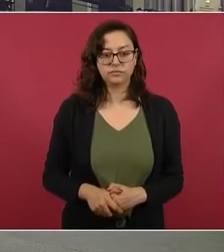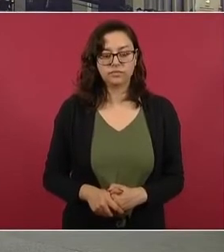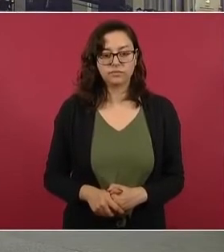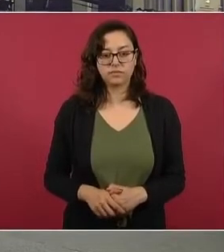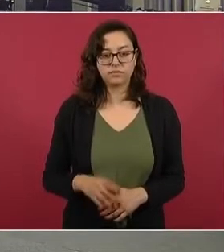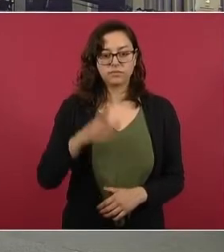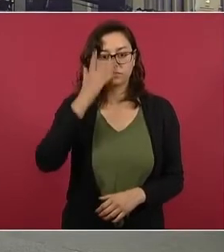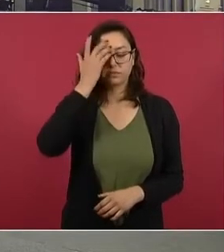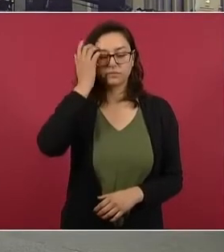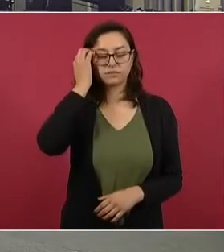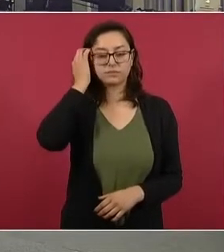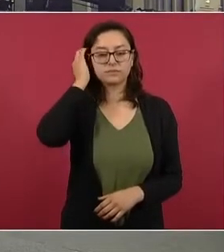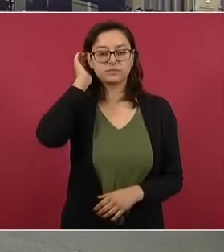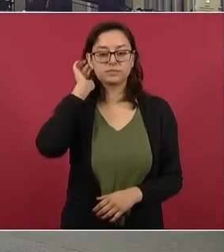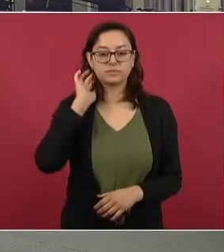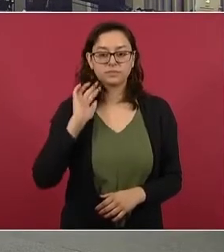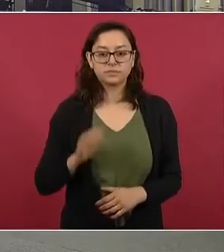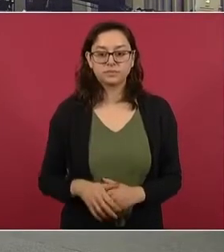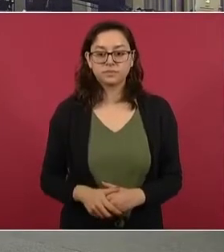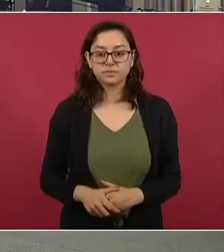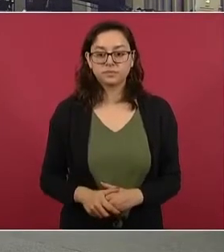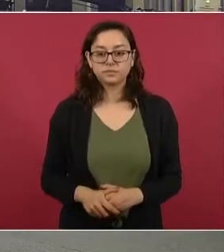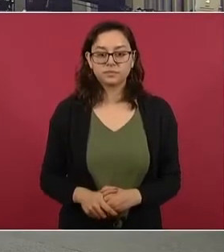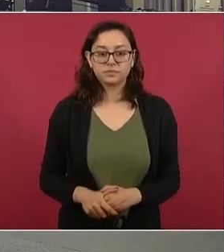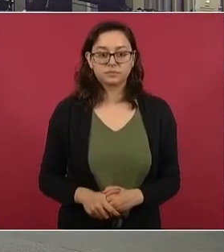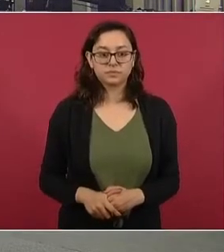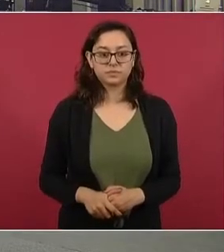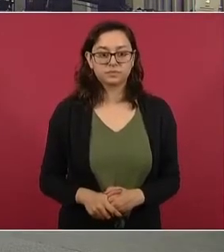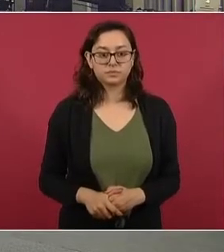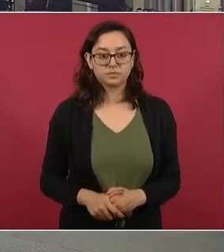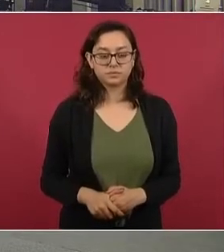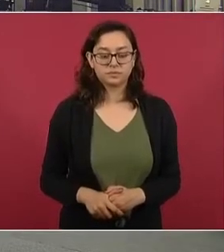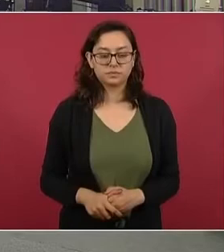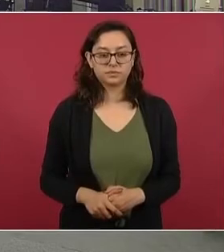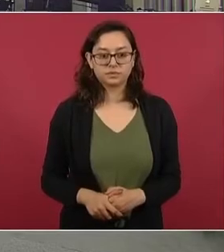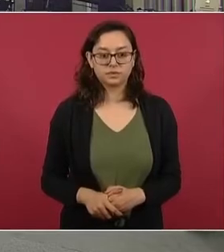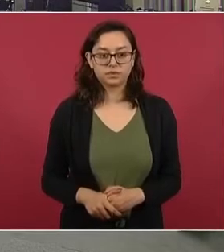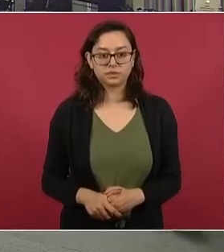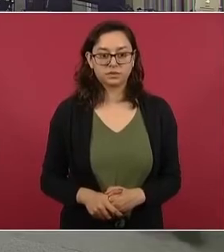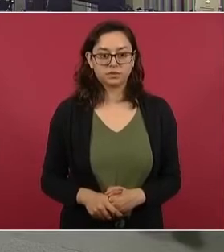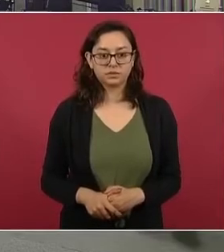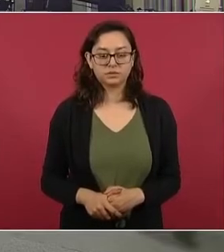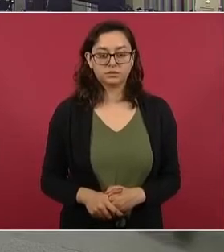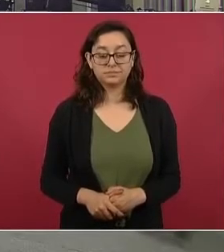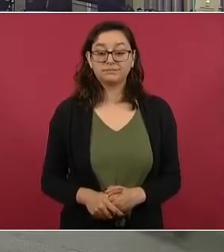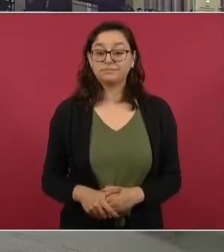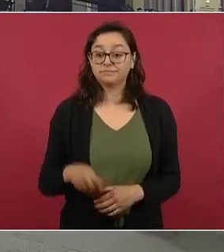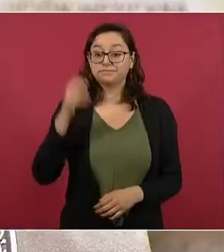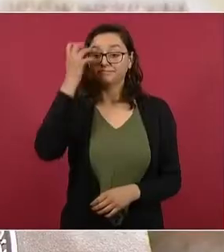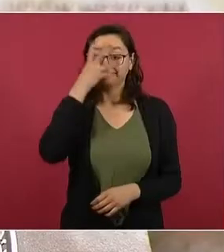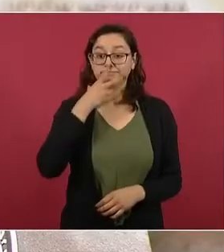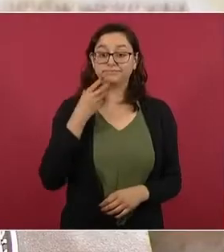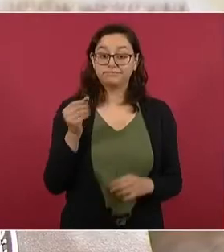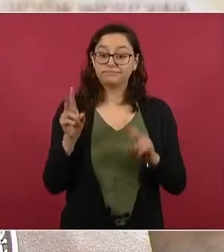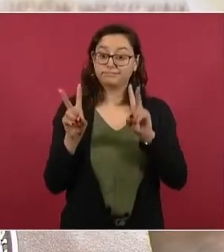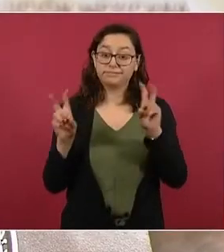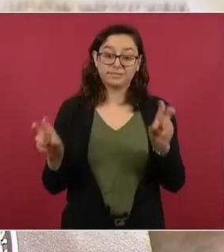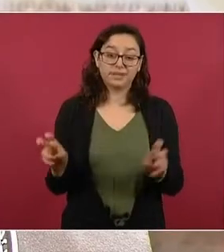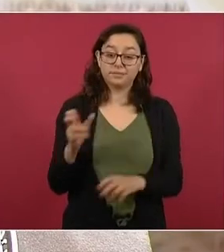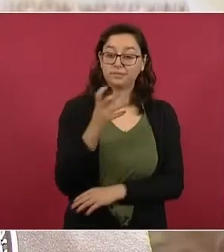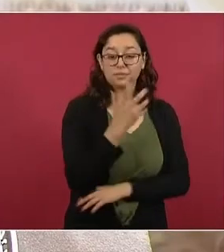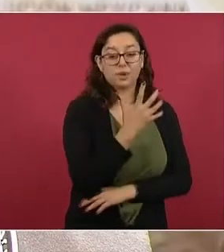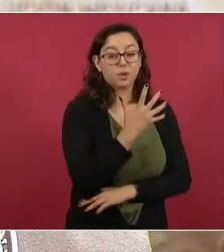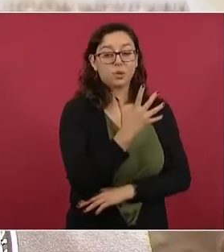Y a ver si pueden ir consiguiendo, porque van a ver lo que es la naturaleza.